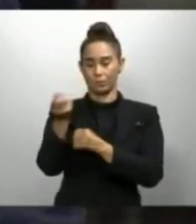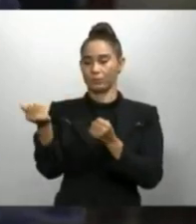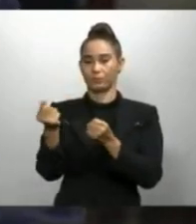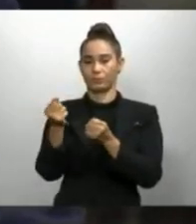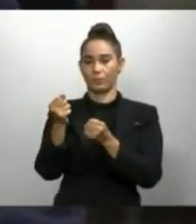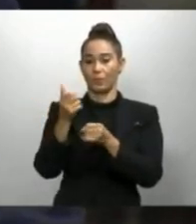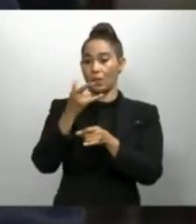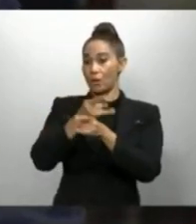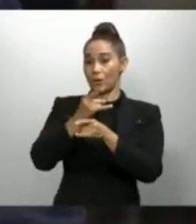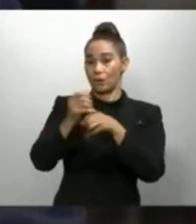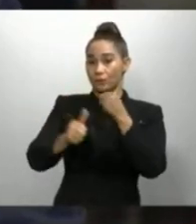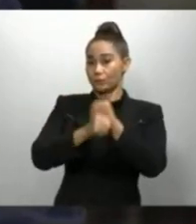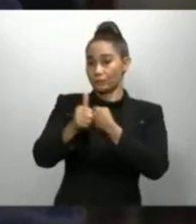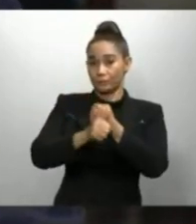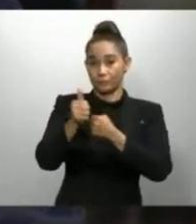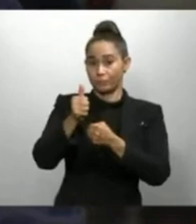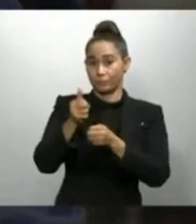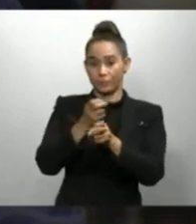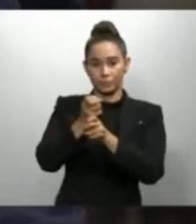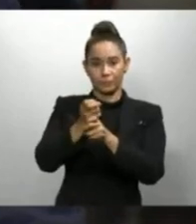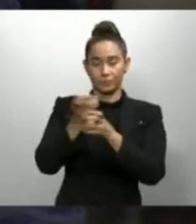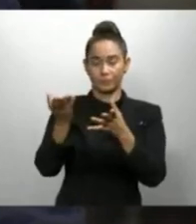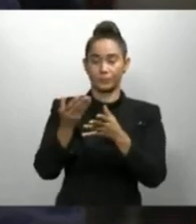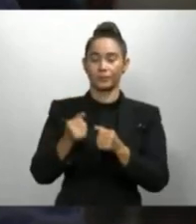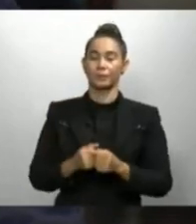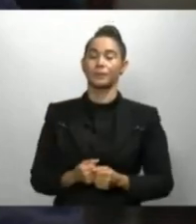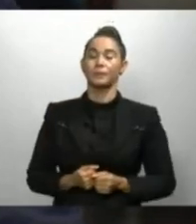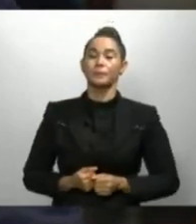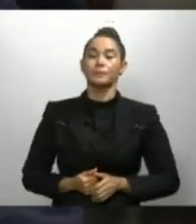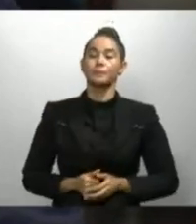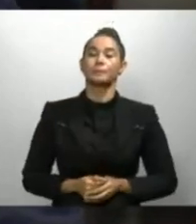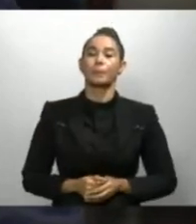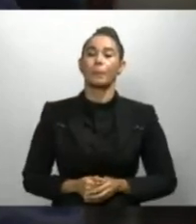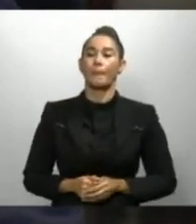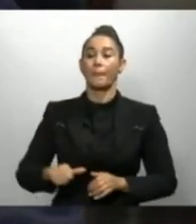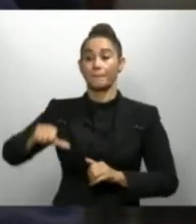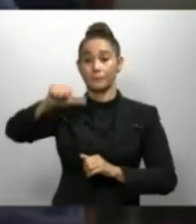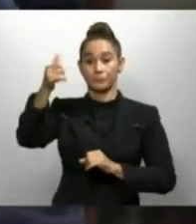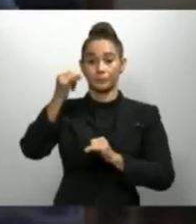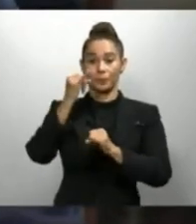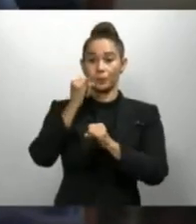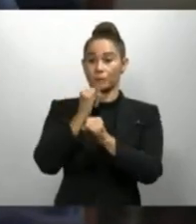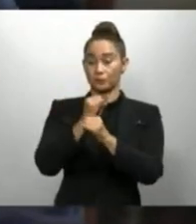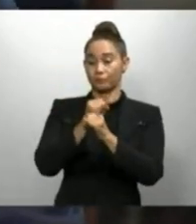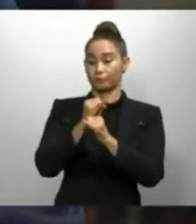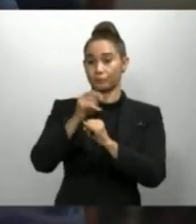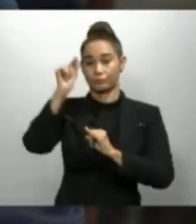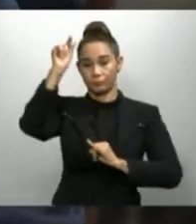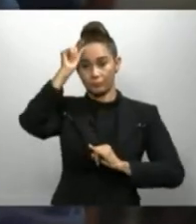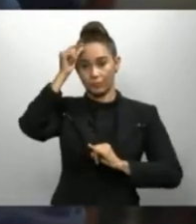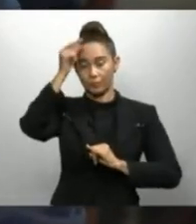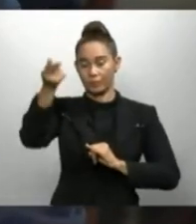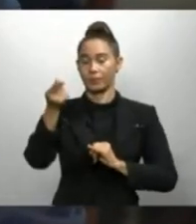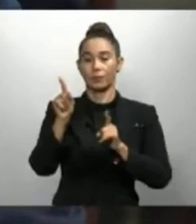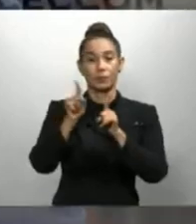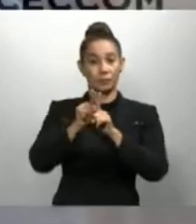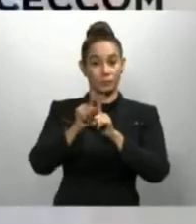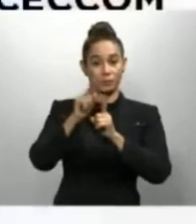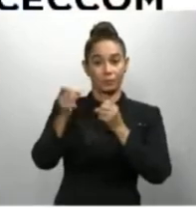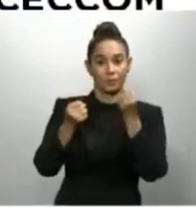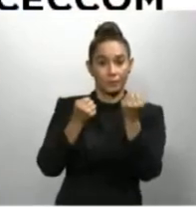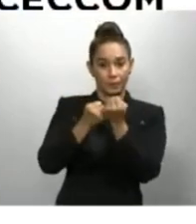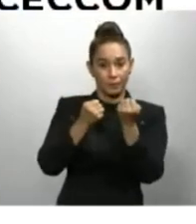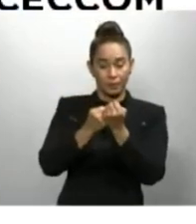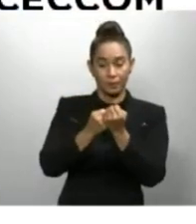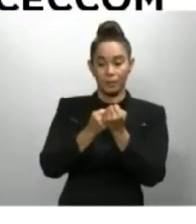y su comercialización. Con la participación de diversas instituciones del Estado, el apoyo total del